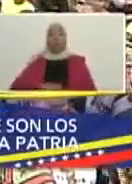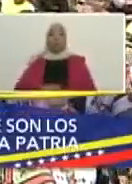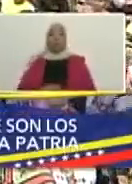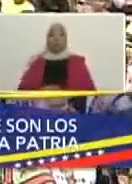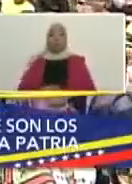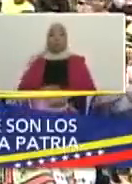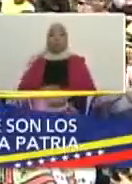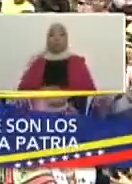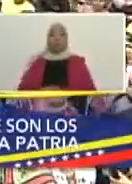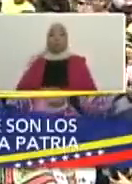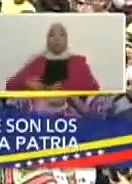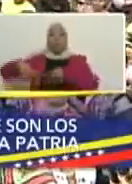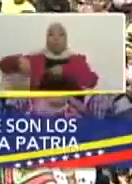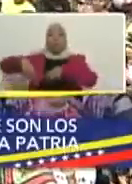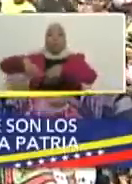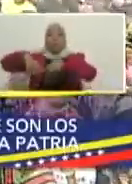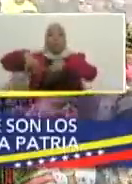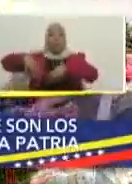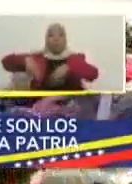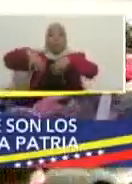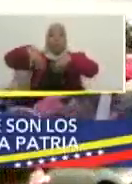en un desfile monumental,